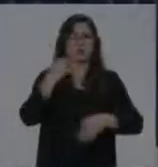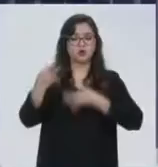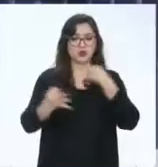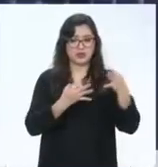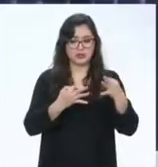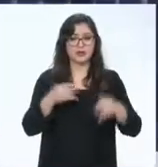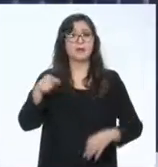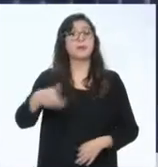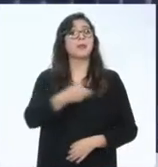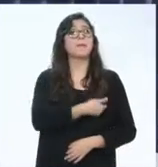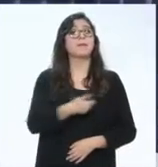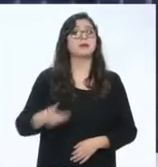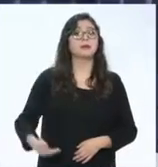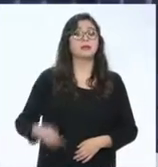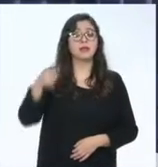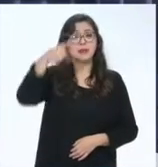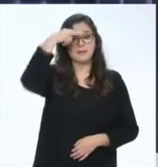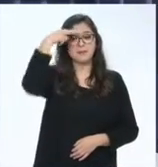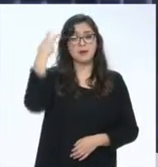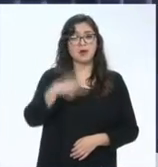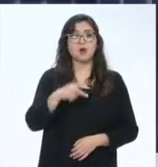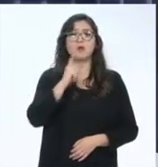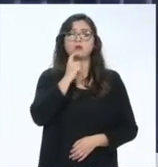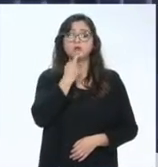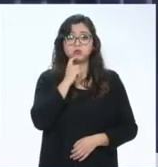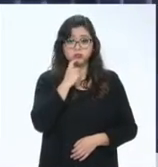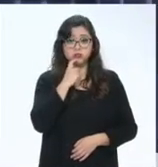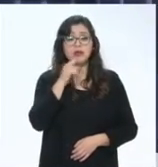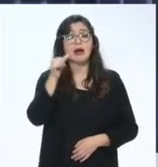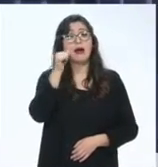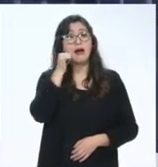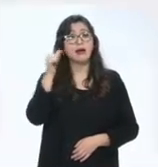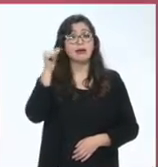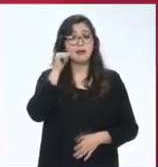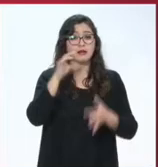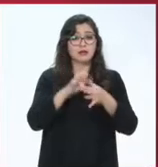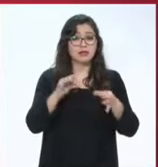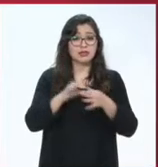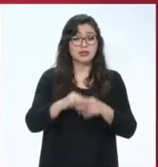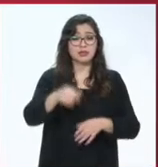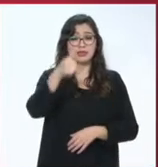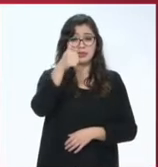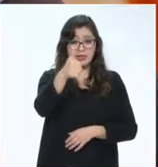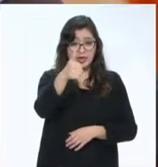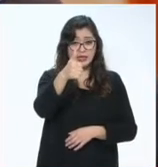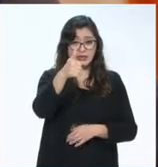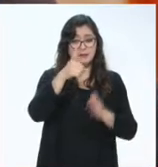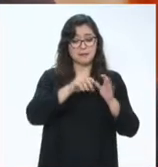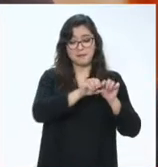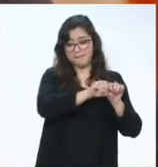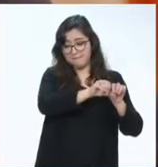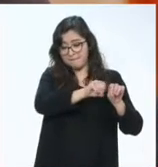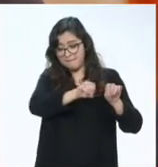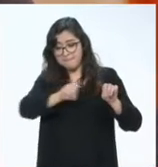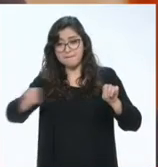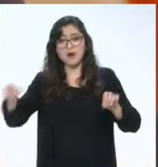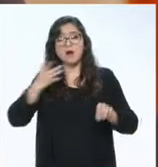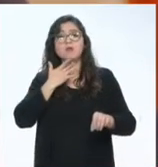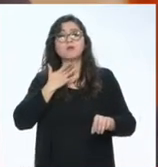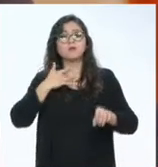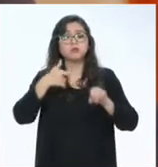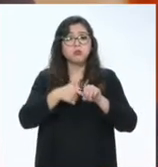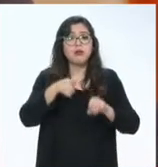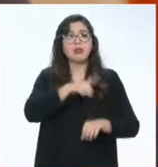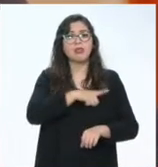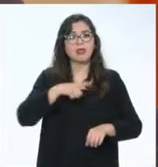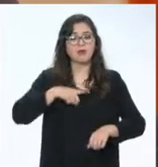El presidente de México, Andrés Manuel López Obrador, anunció ayer que 1,600 kilómetros de ductos serán vigilados estrictamente y se trata de las